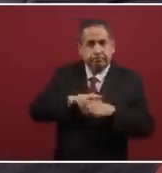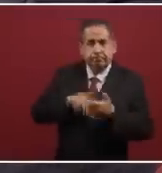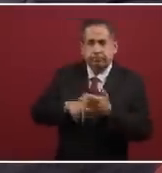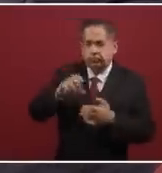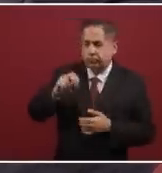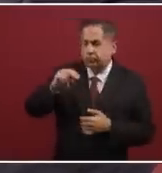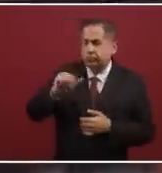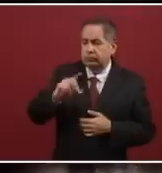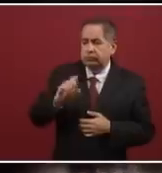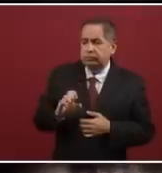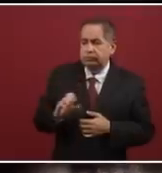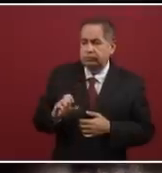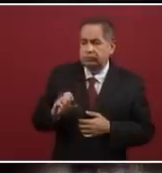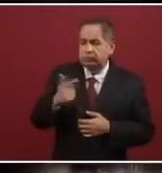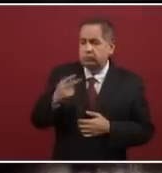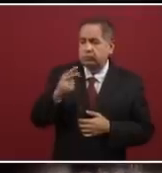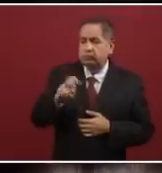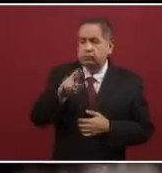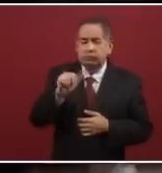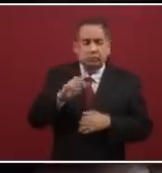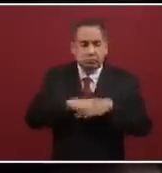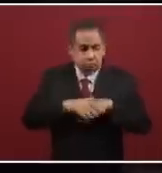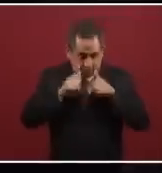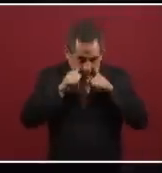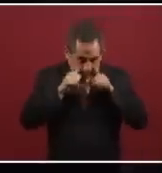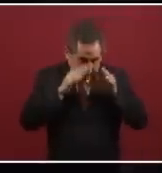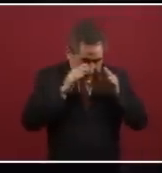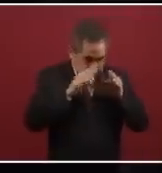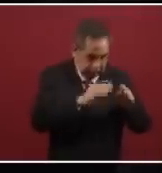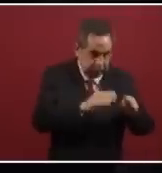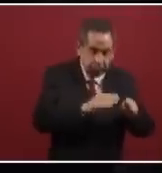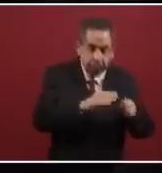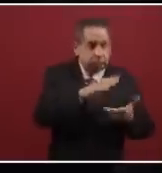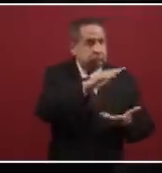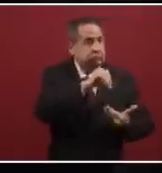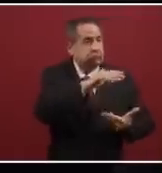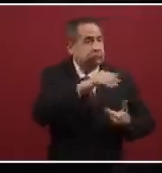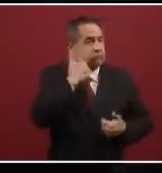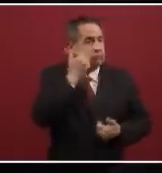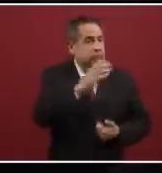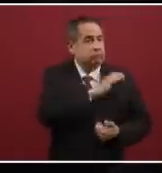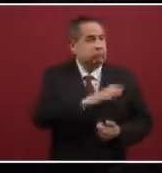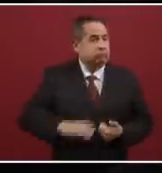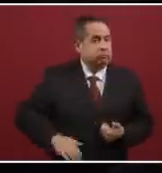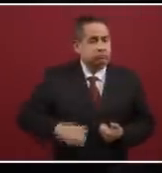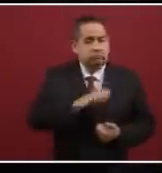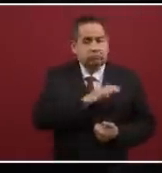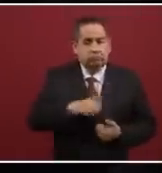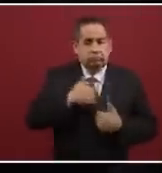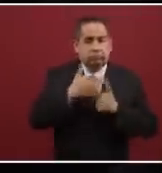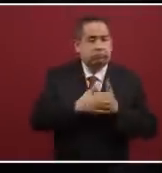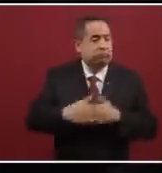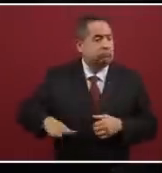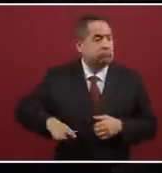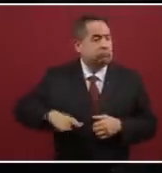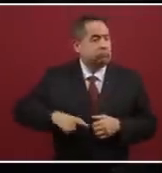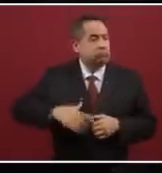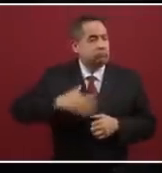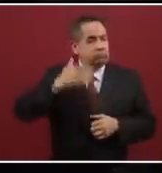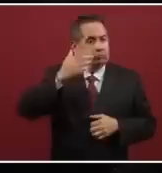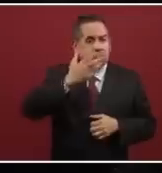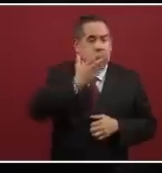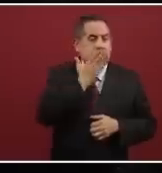Ana Guevara, parece estar más interesada en conseguir la candidatura a la campaña para la gubernatura de Sonora y no